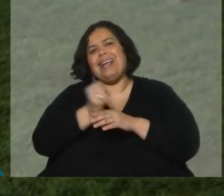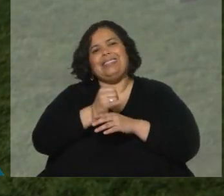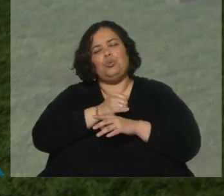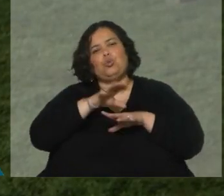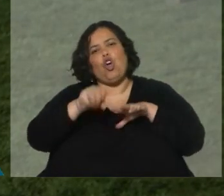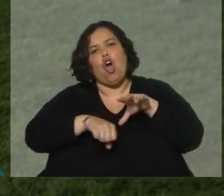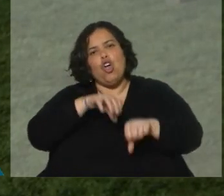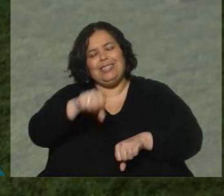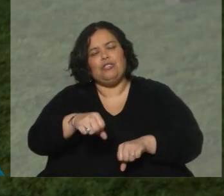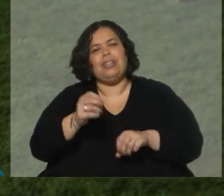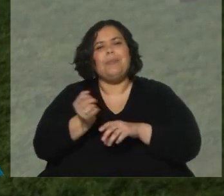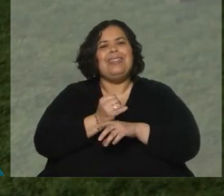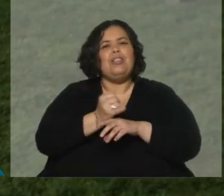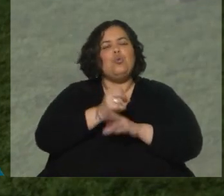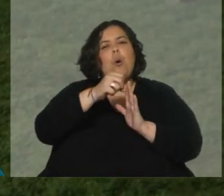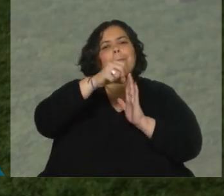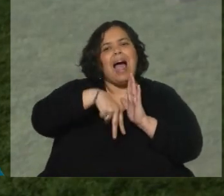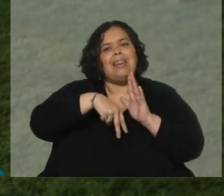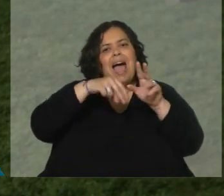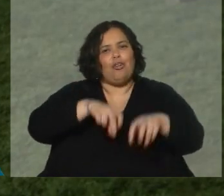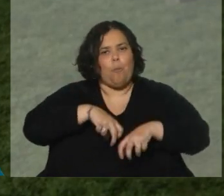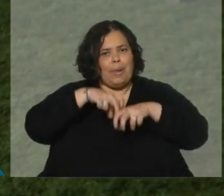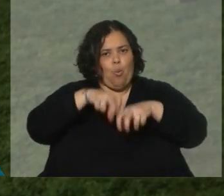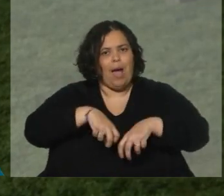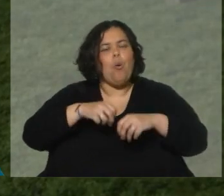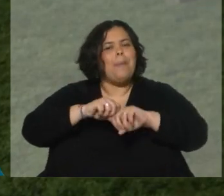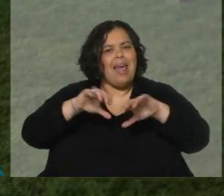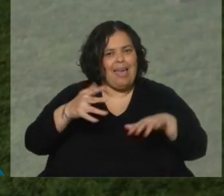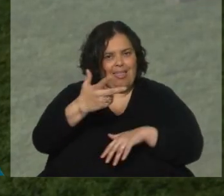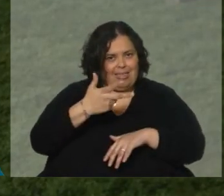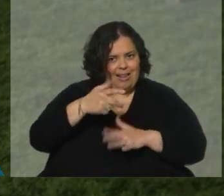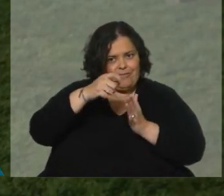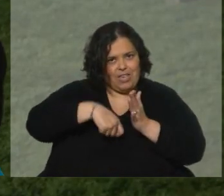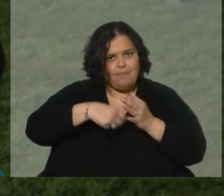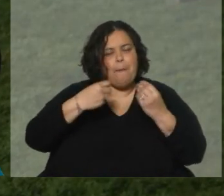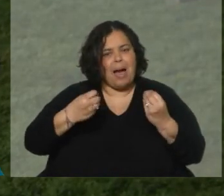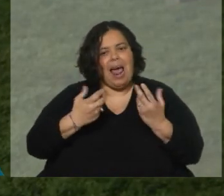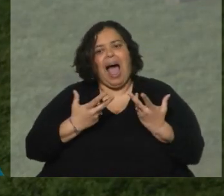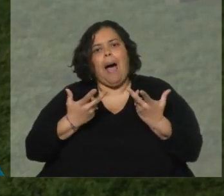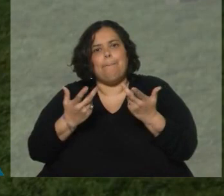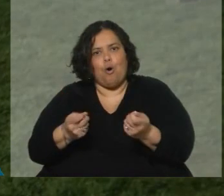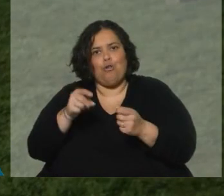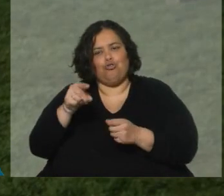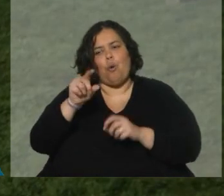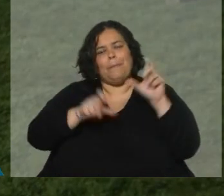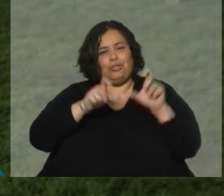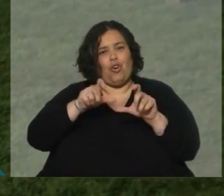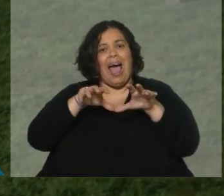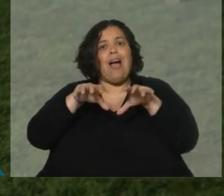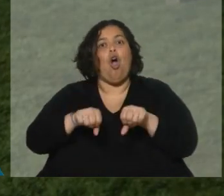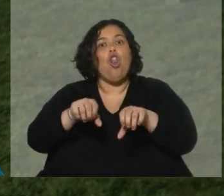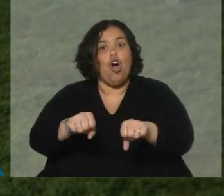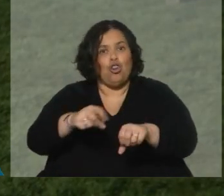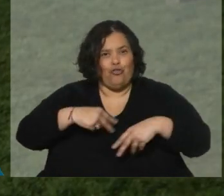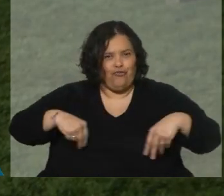el Instituto plan agropecuario que ayuda indudablemente a la a los colonos eh a poder tener un un crédito y que le viene muy bien Por cierto